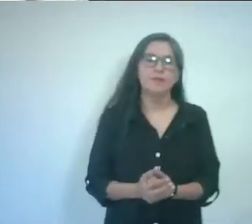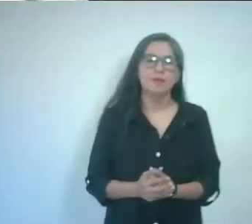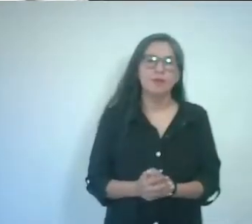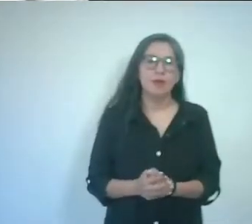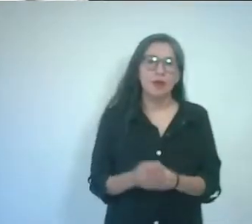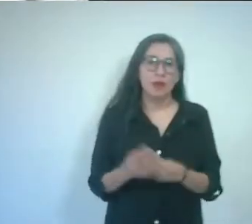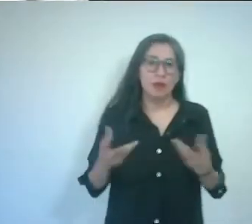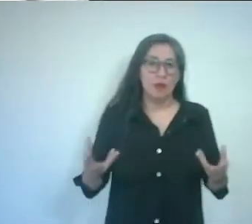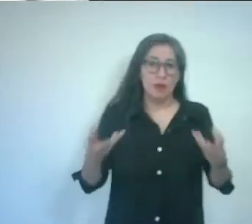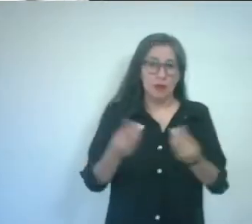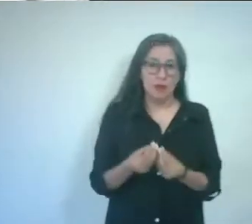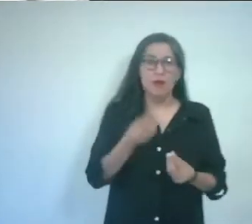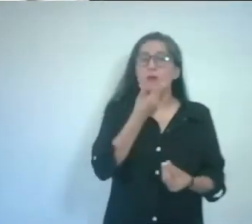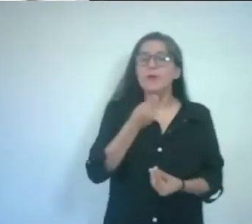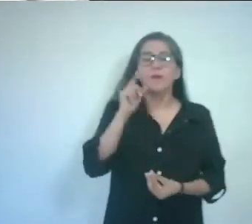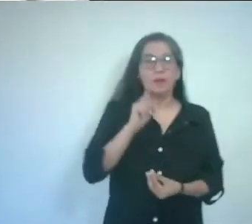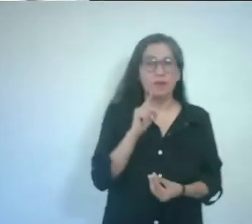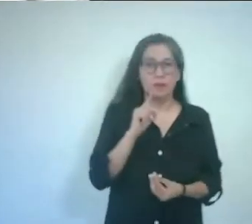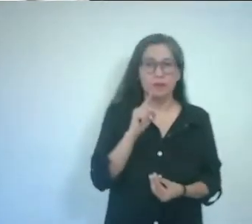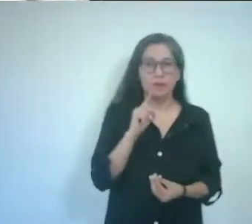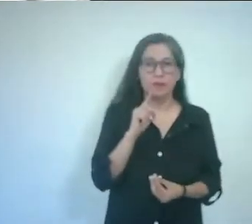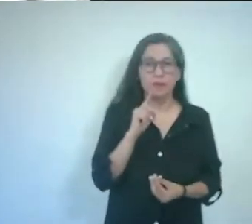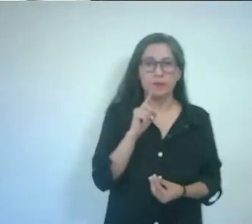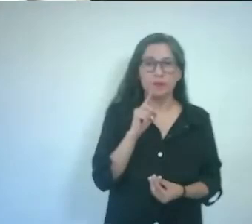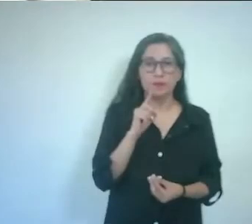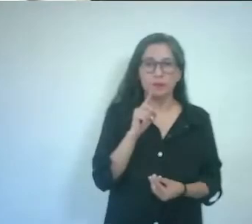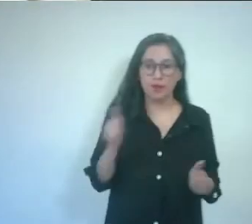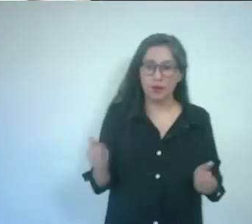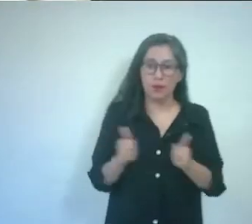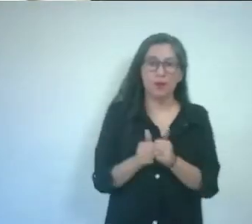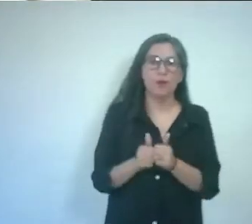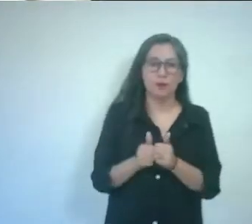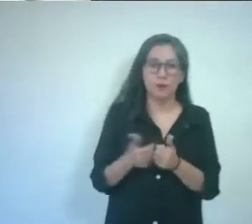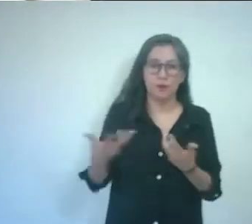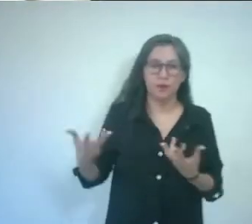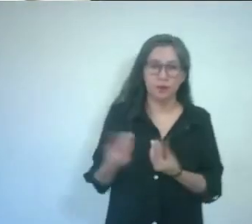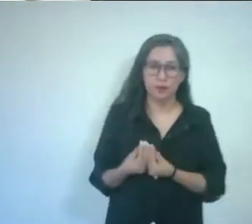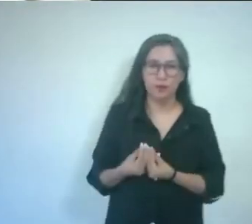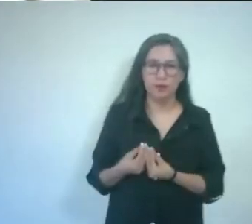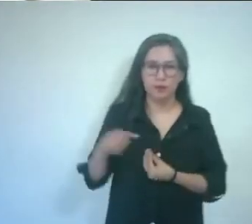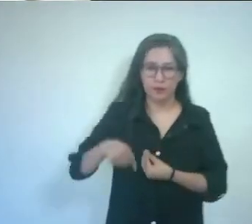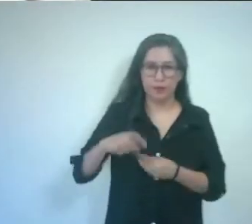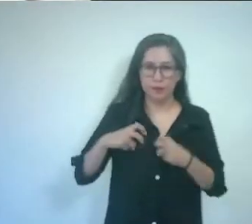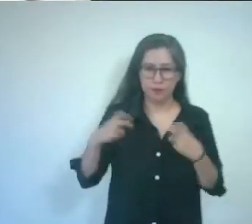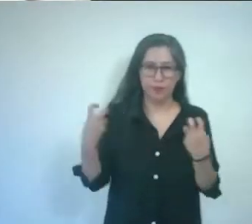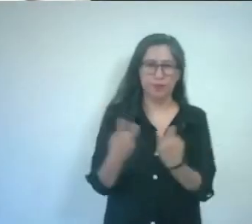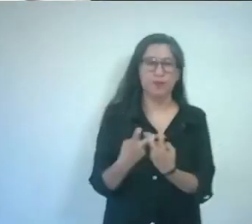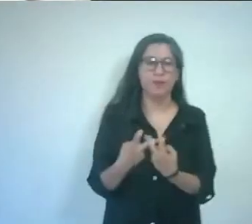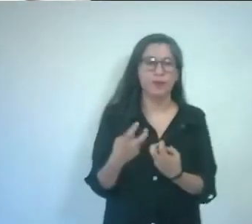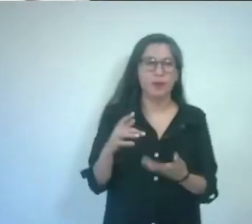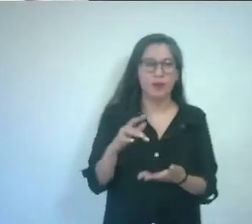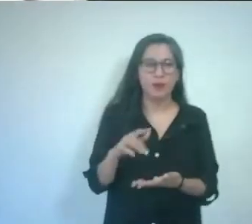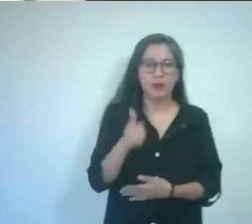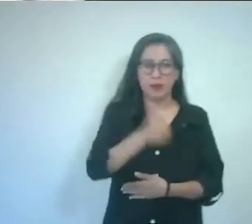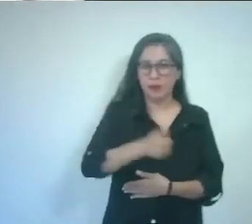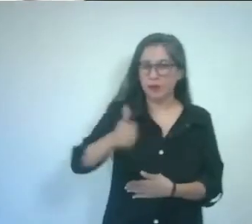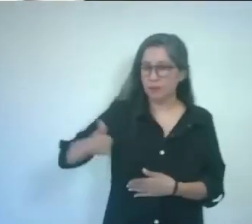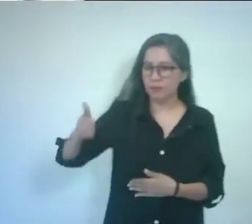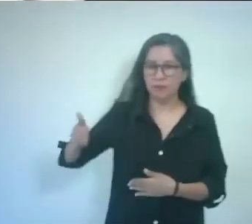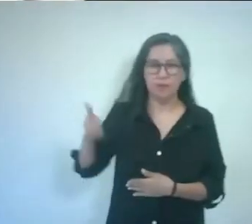junto a los hombres y mujeres con quienes comparto este espacio, por supuesto con cada una de